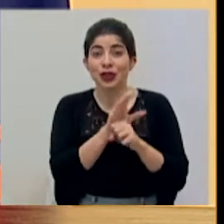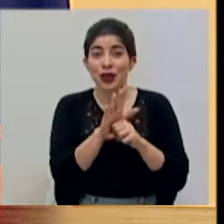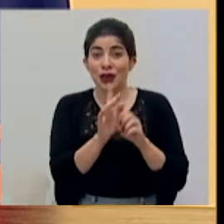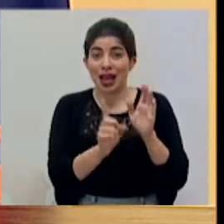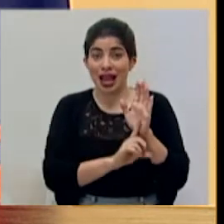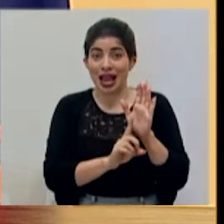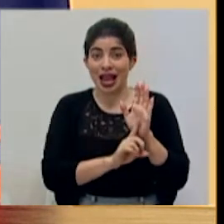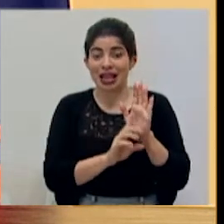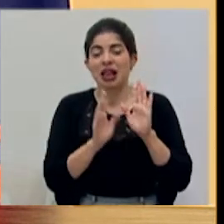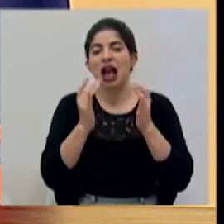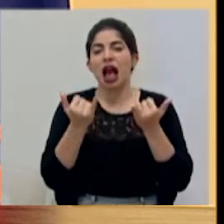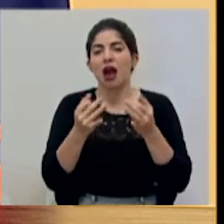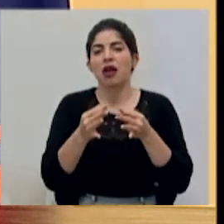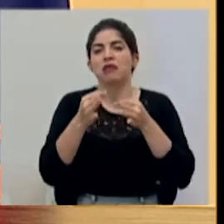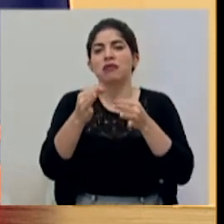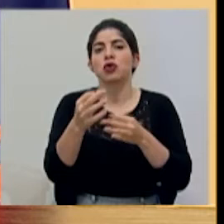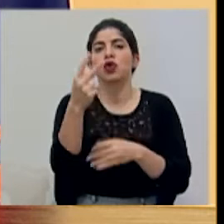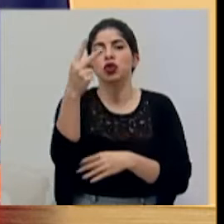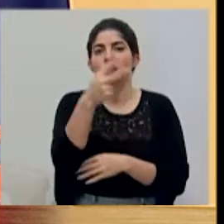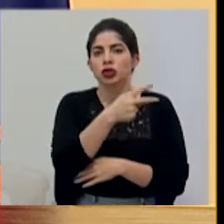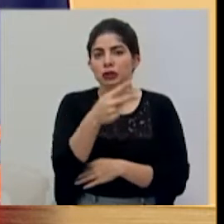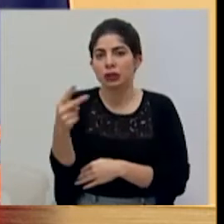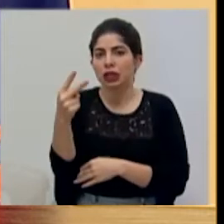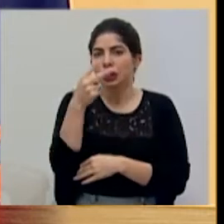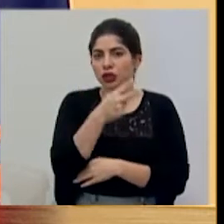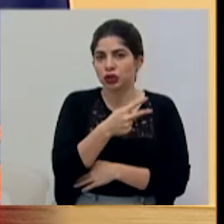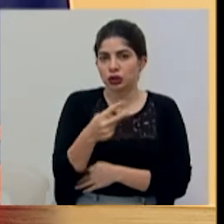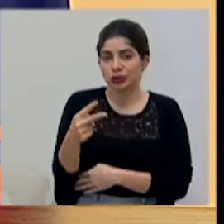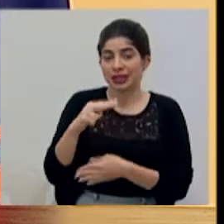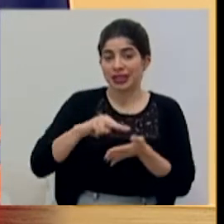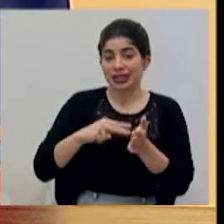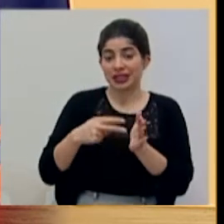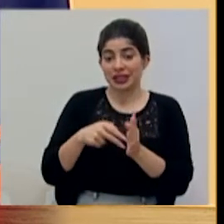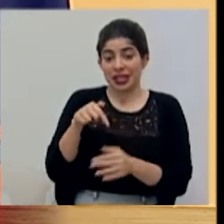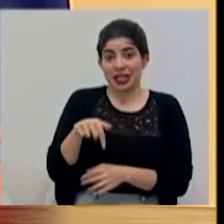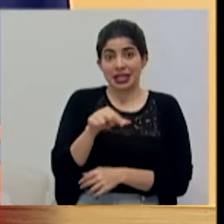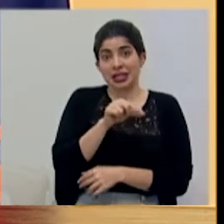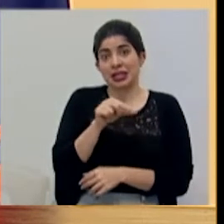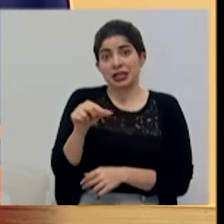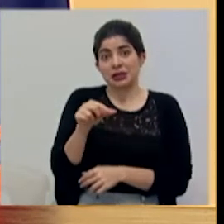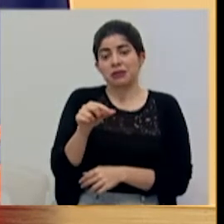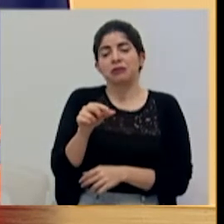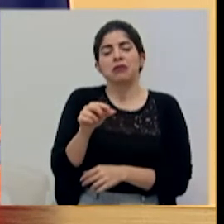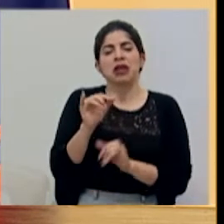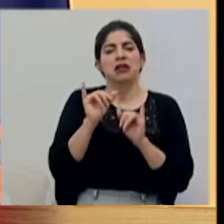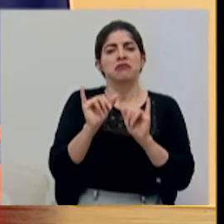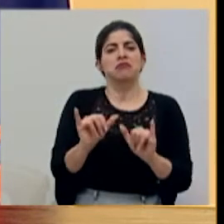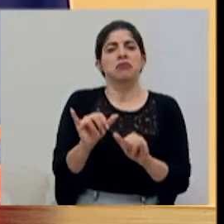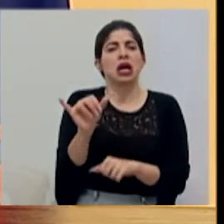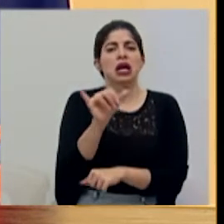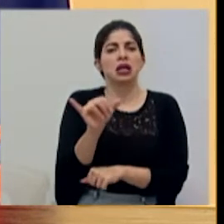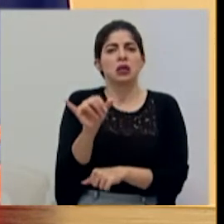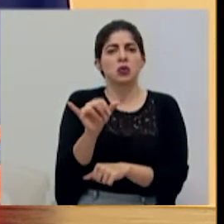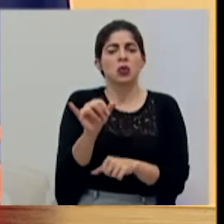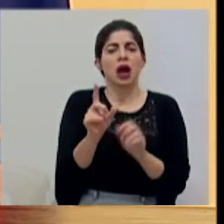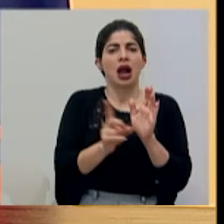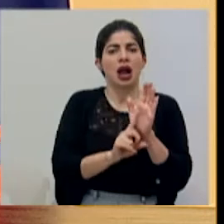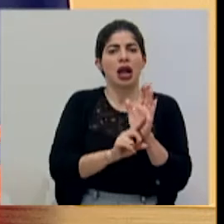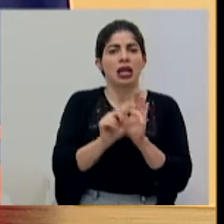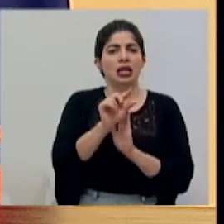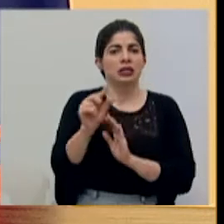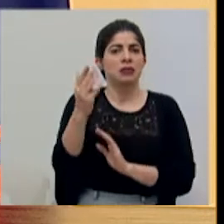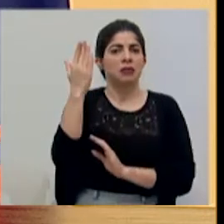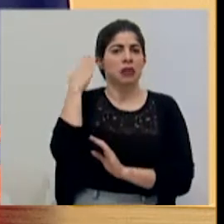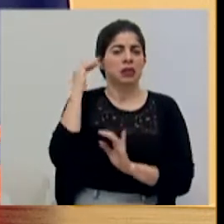cada 2 semanas. Por lo tanto, esta semana se mantienen las mismas condiciones de alerta para los cantones que se anunciaron la